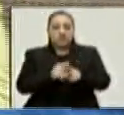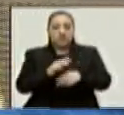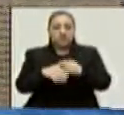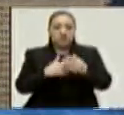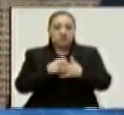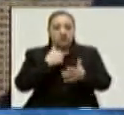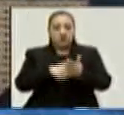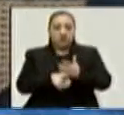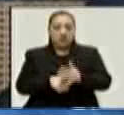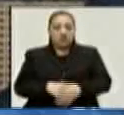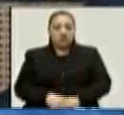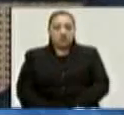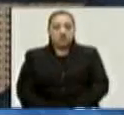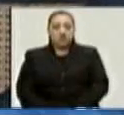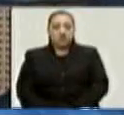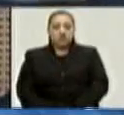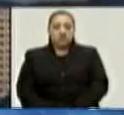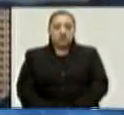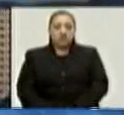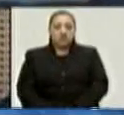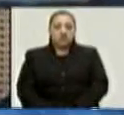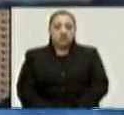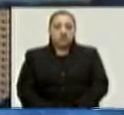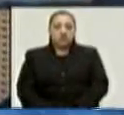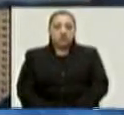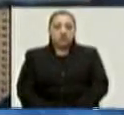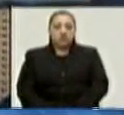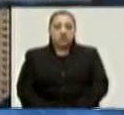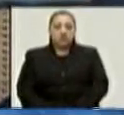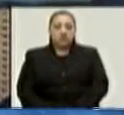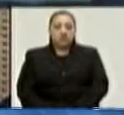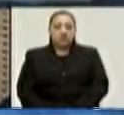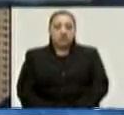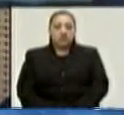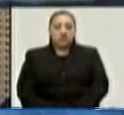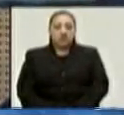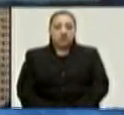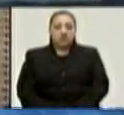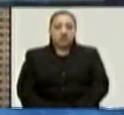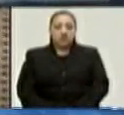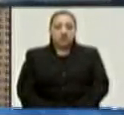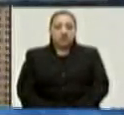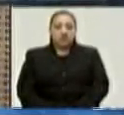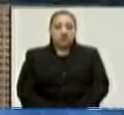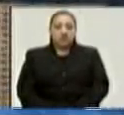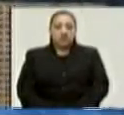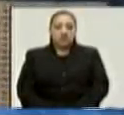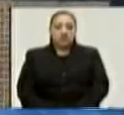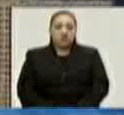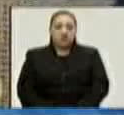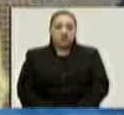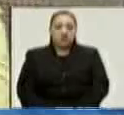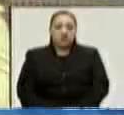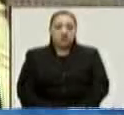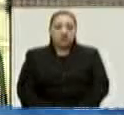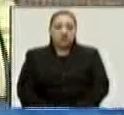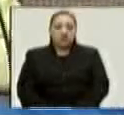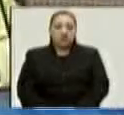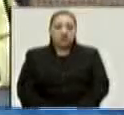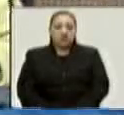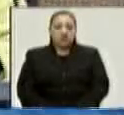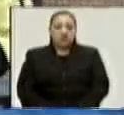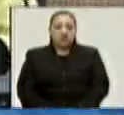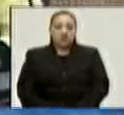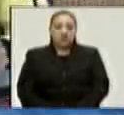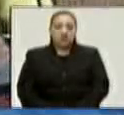esos documentos que están diciendo el señor ministro. Puede continuar. Gracias, presidente.